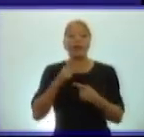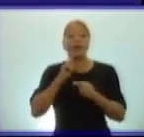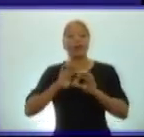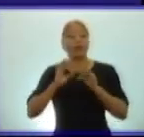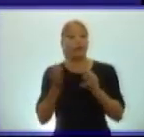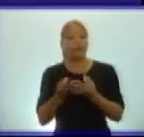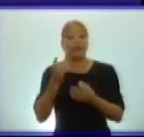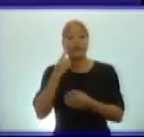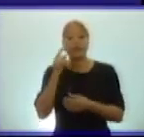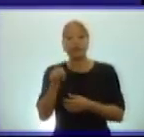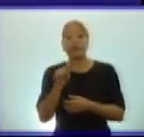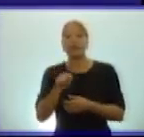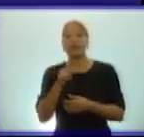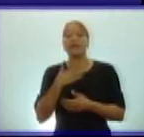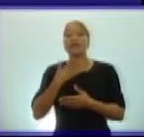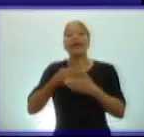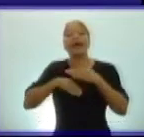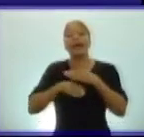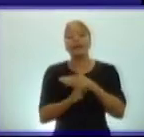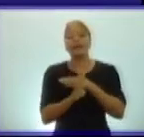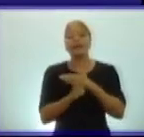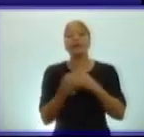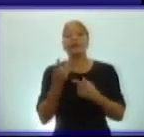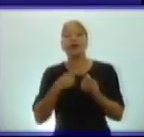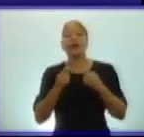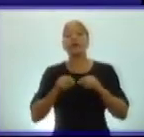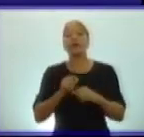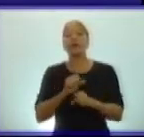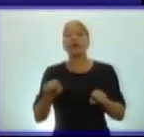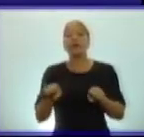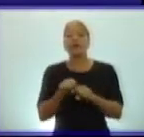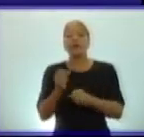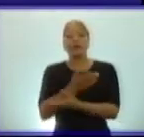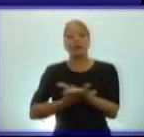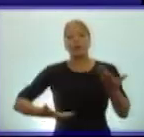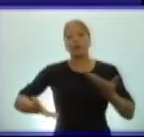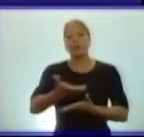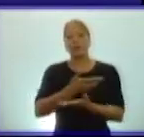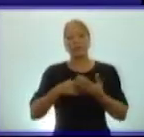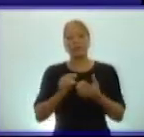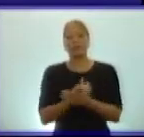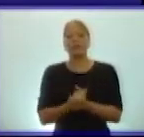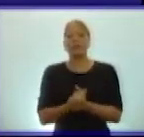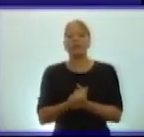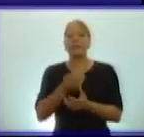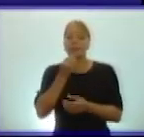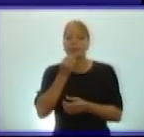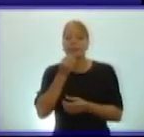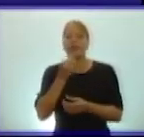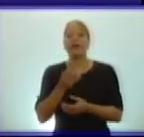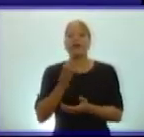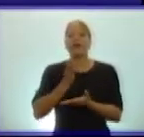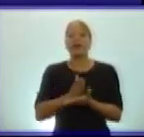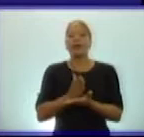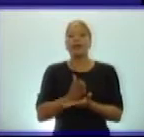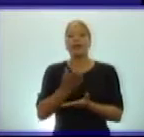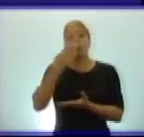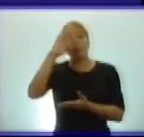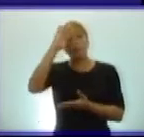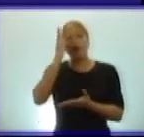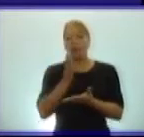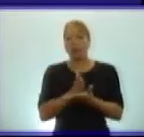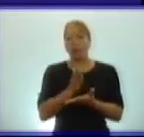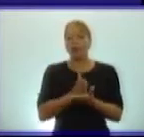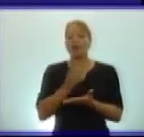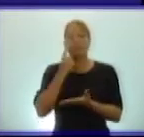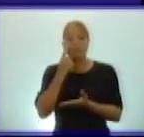tengan en casa también el acceso a alguna plataforma digital y pueda acceder al portal educativo del Ministerio de Educación Cubaeduca,